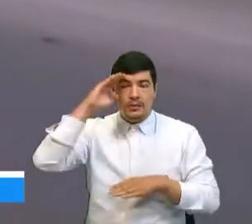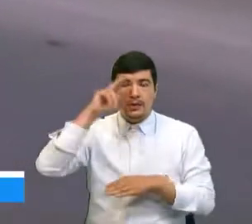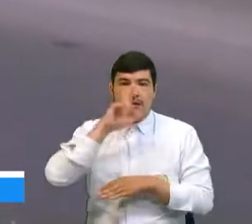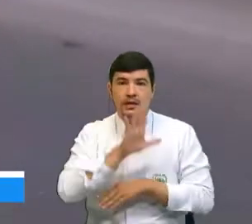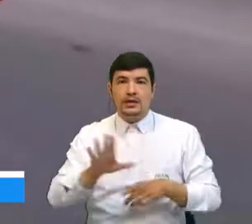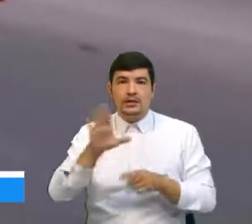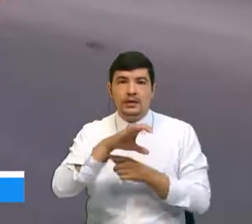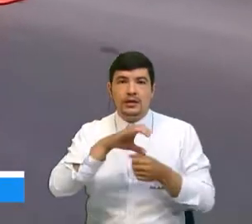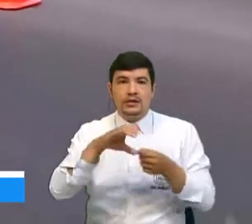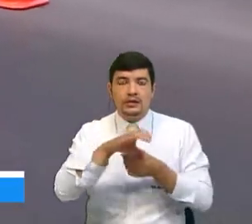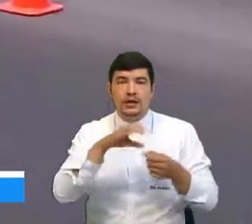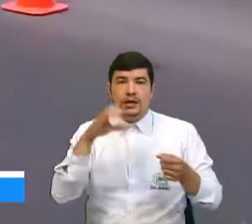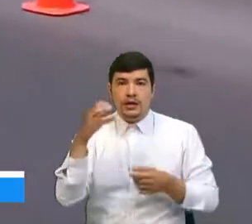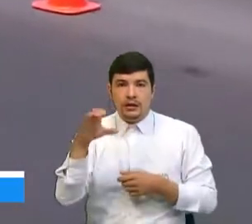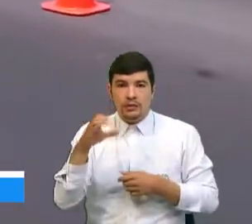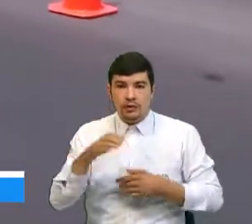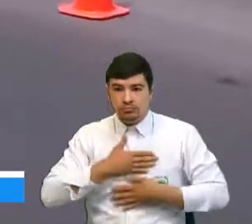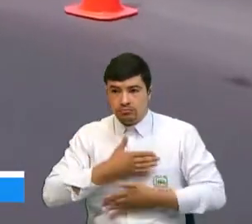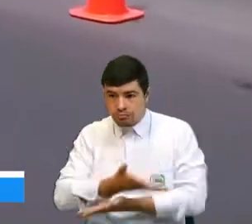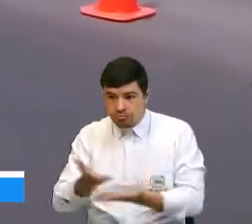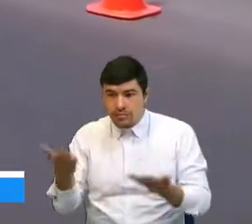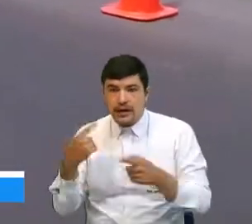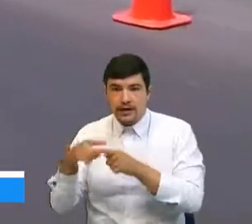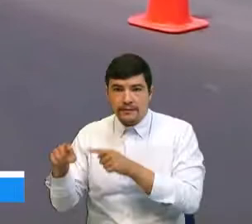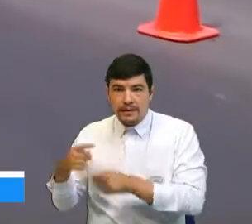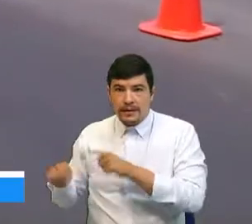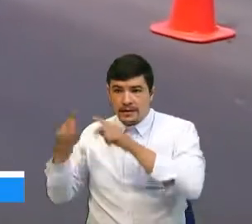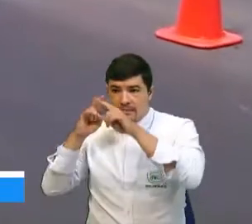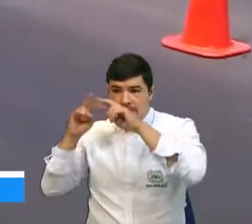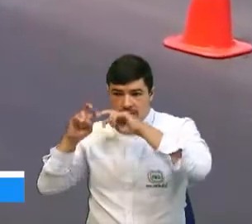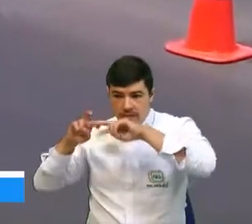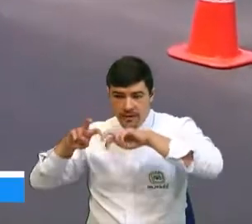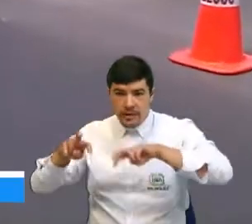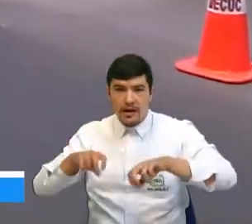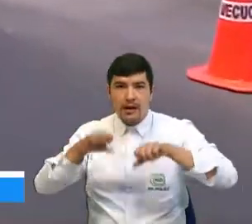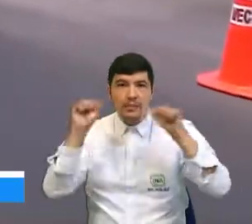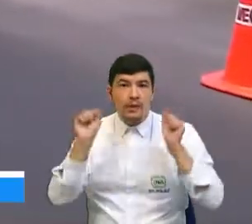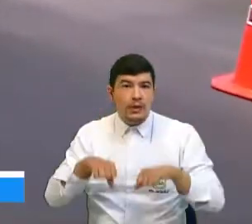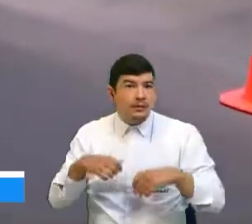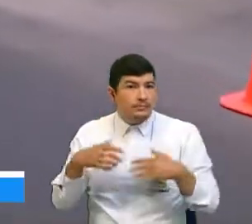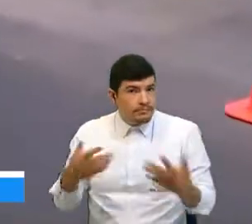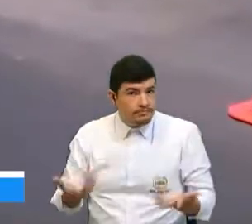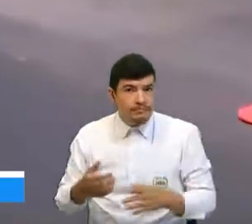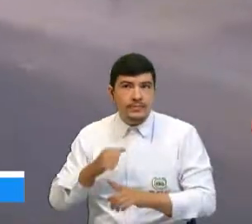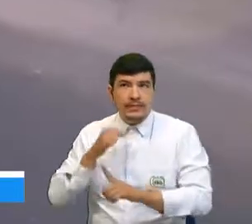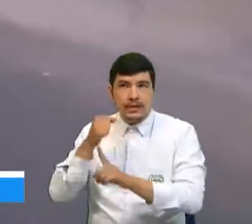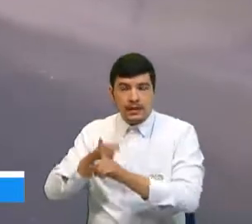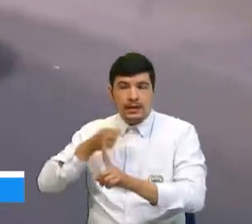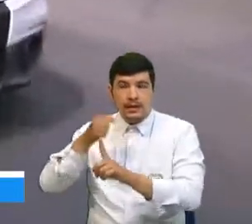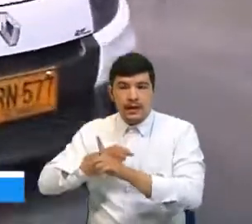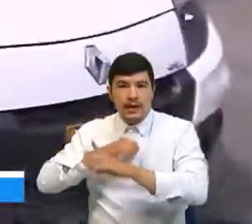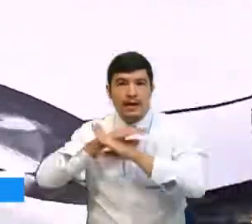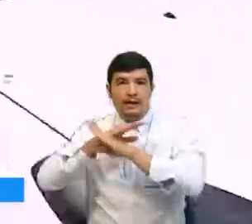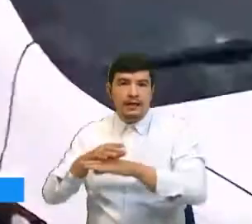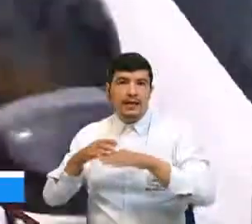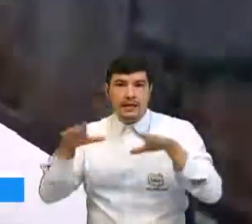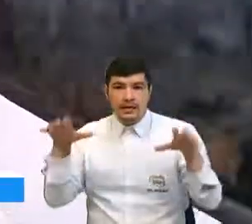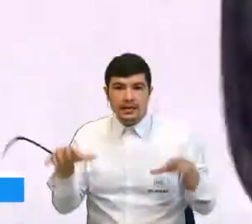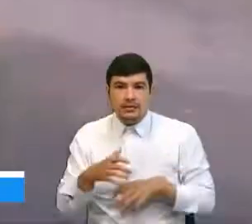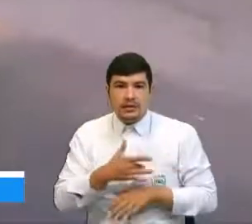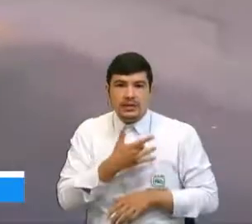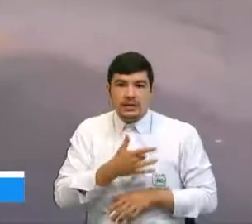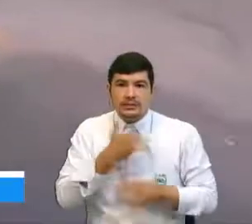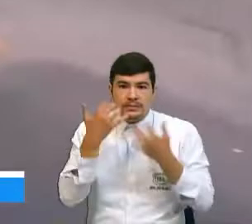Metropolitana de Cúcuta han dispuesto una serie de operativos para tratar de contrarrestar el temor que hay aquí en la